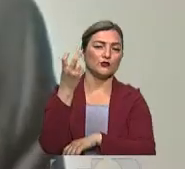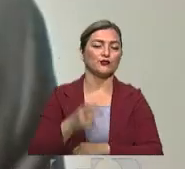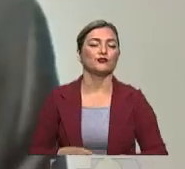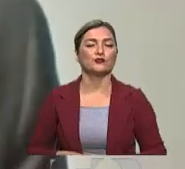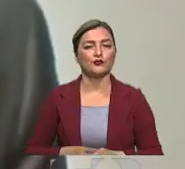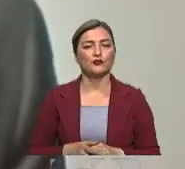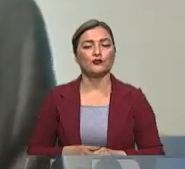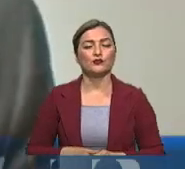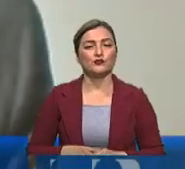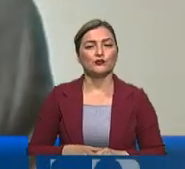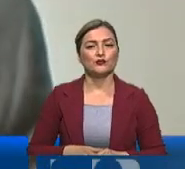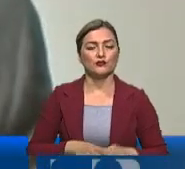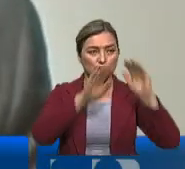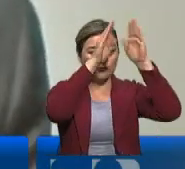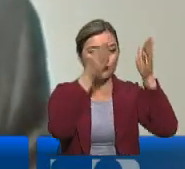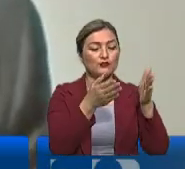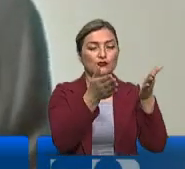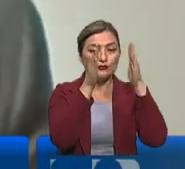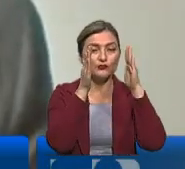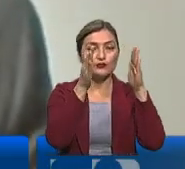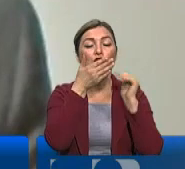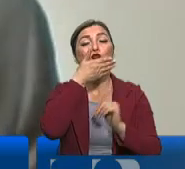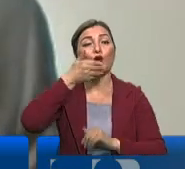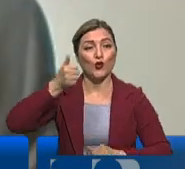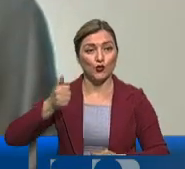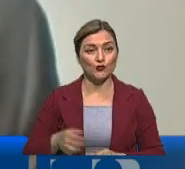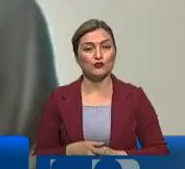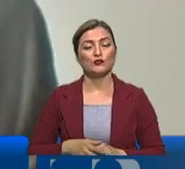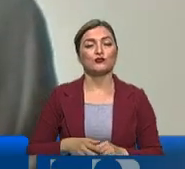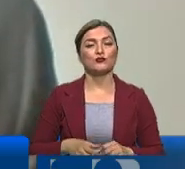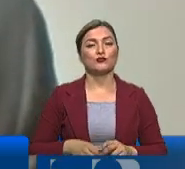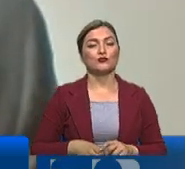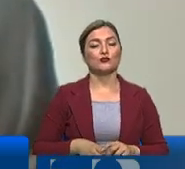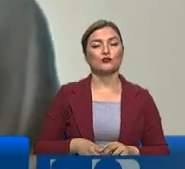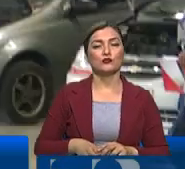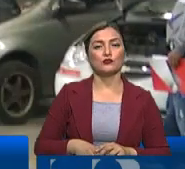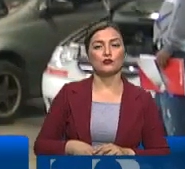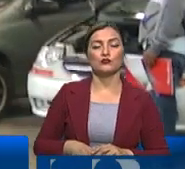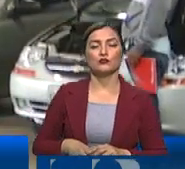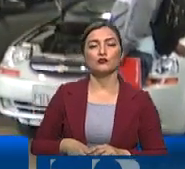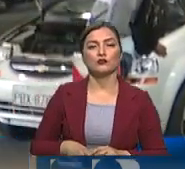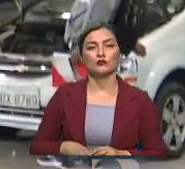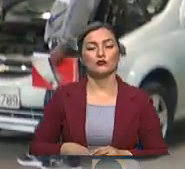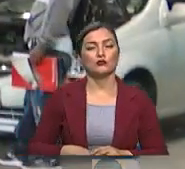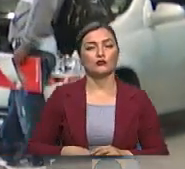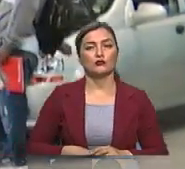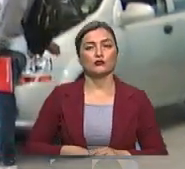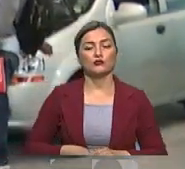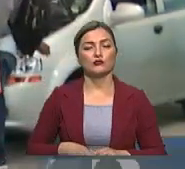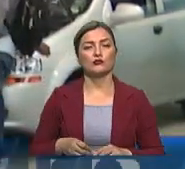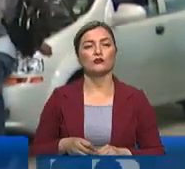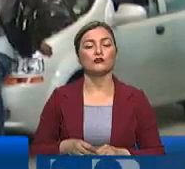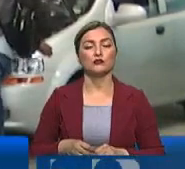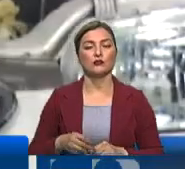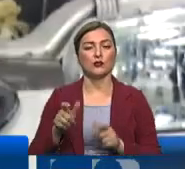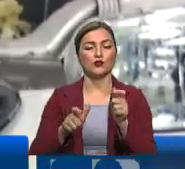Hemos incrementado ventanillas para poder atender de mejor manera, habida cuenta de la necesidad. Por último señaló que las personas que tienen